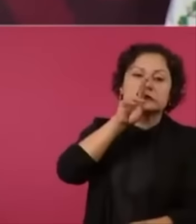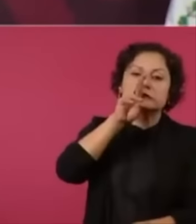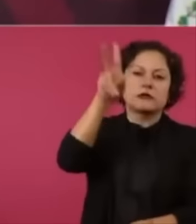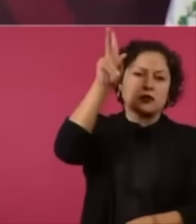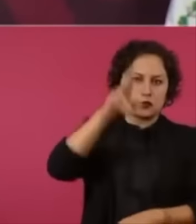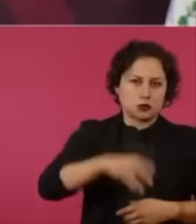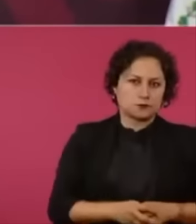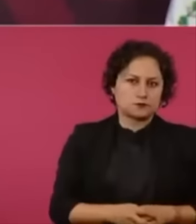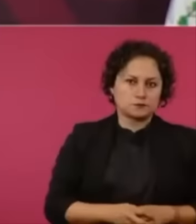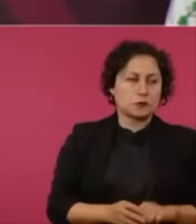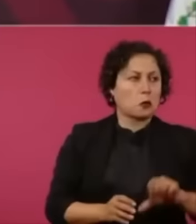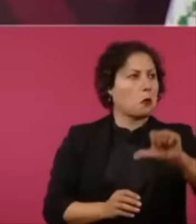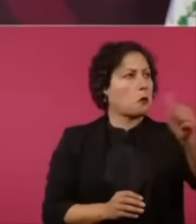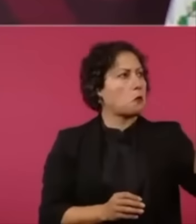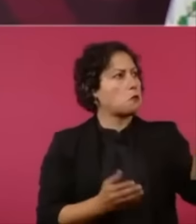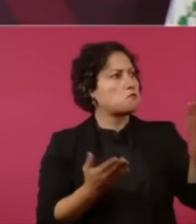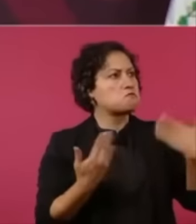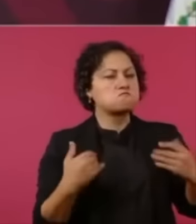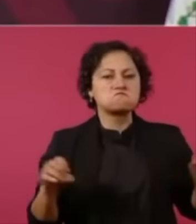mejor.